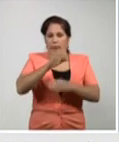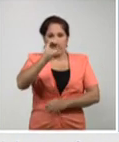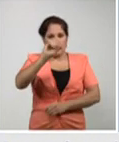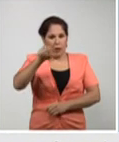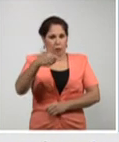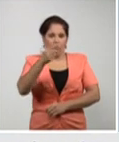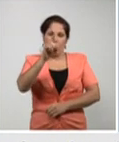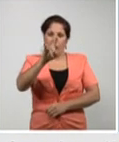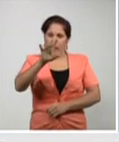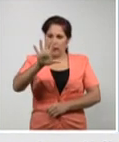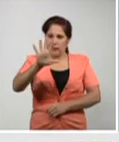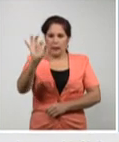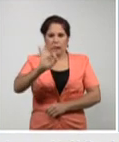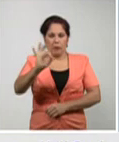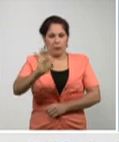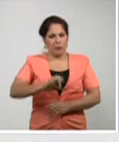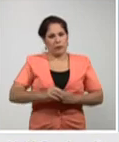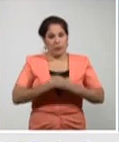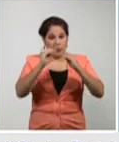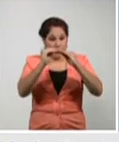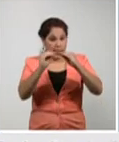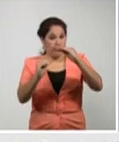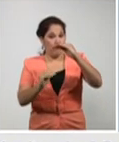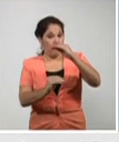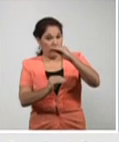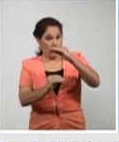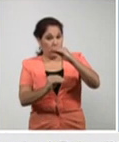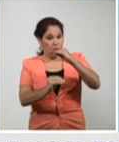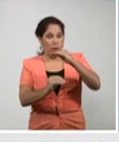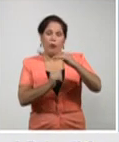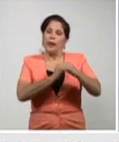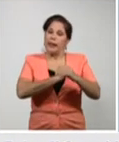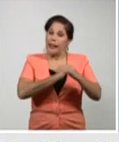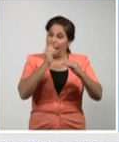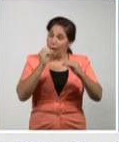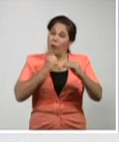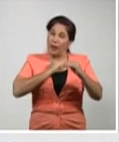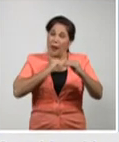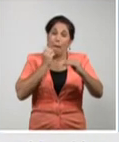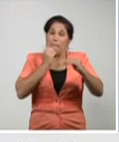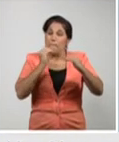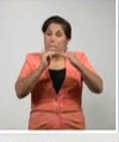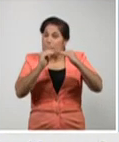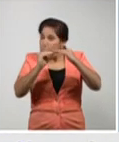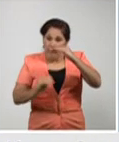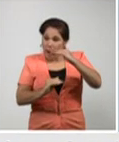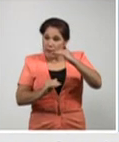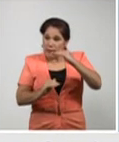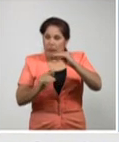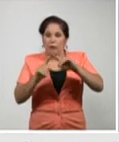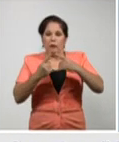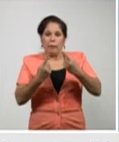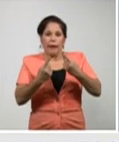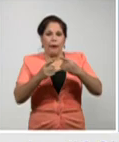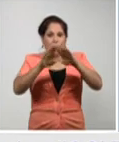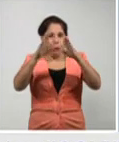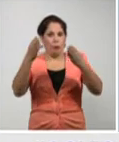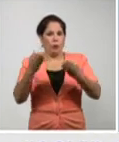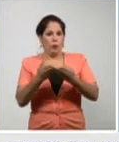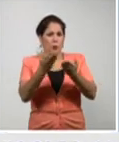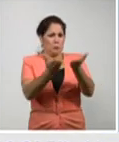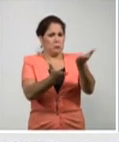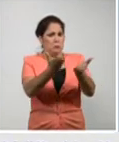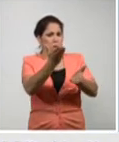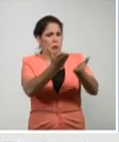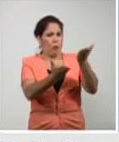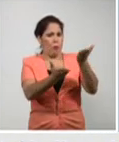0,95%. Inferior, aunque quisiéramos que fuera más inferior, con la letalidad en el mundo, que es